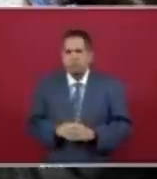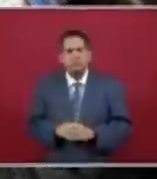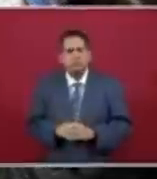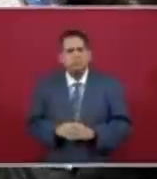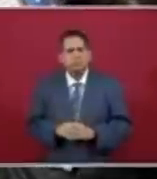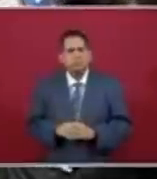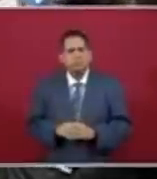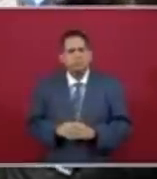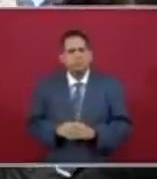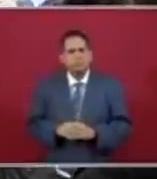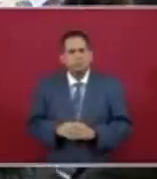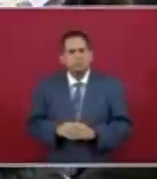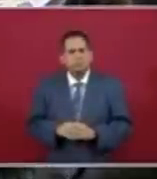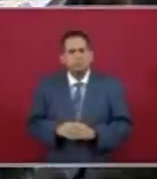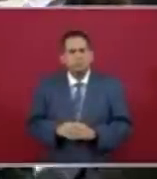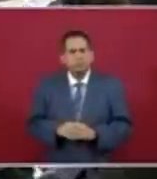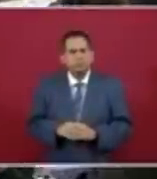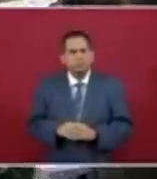en los